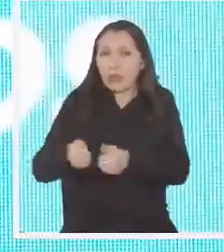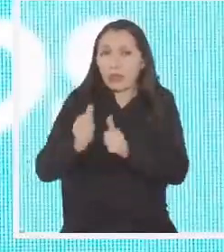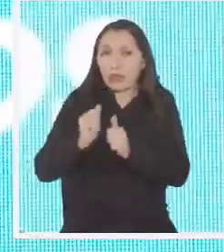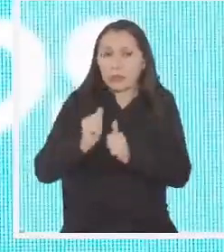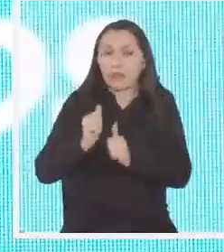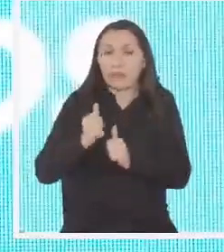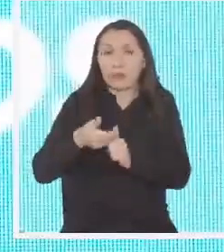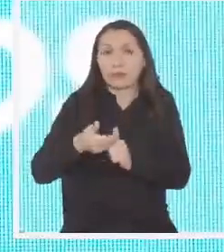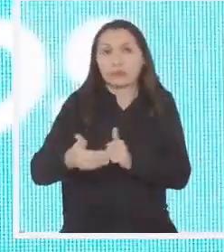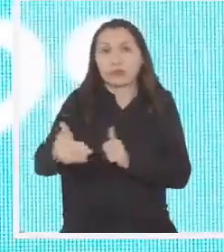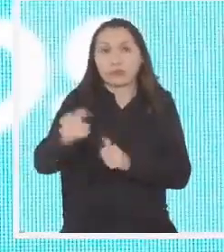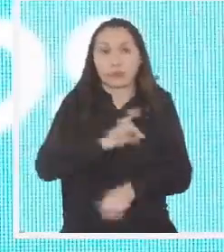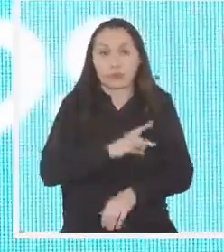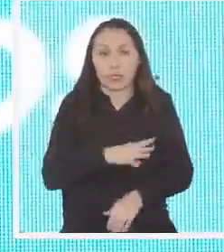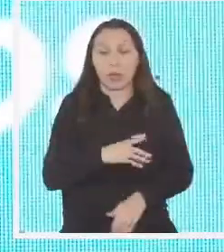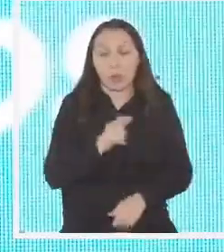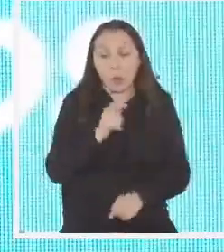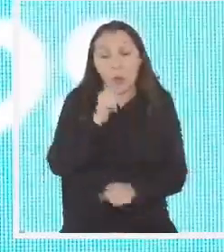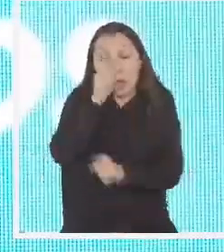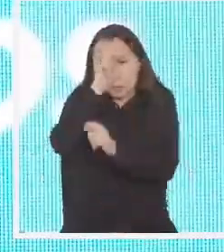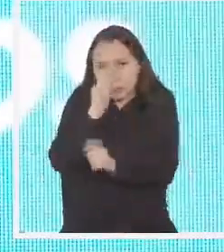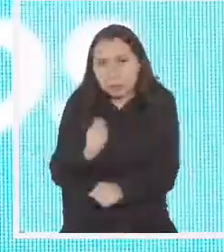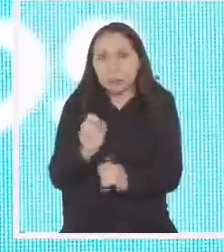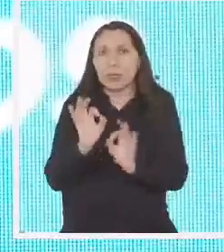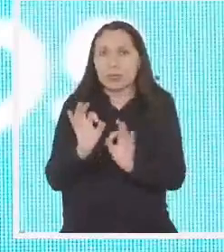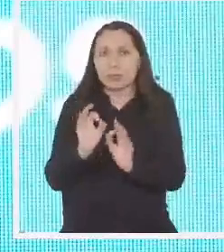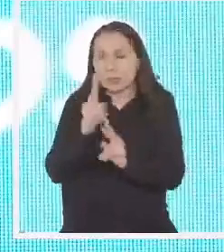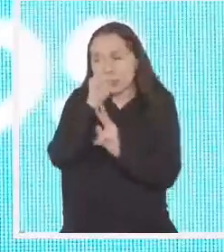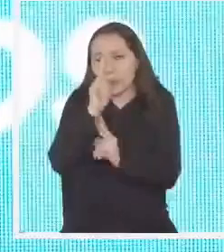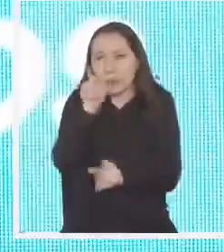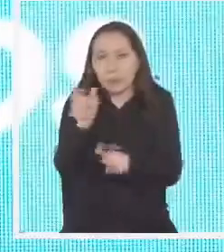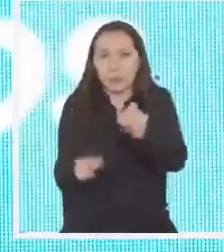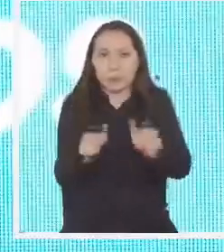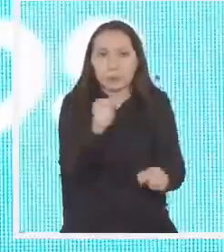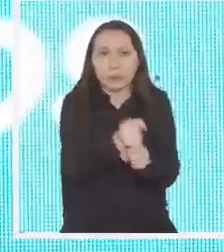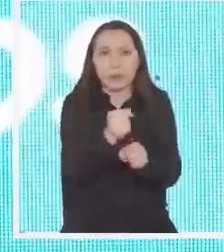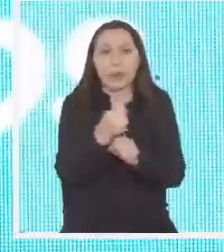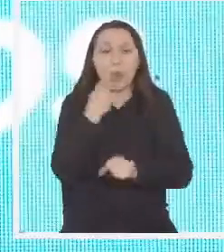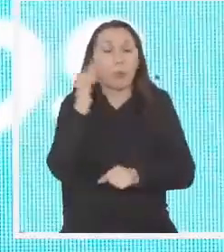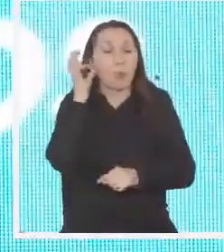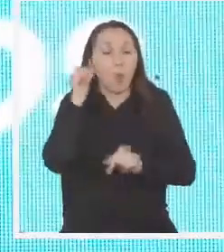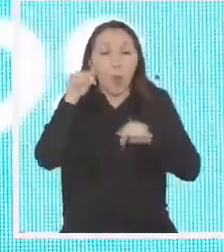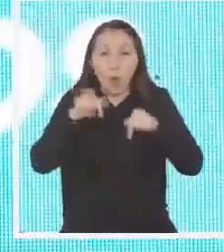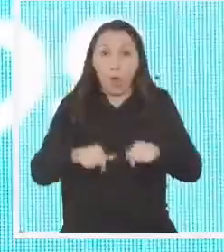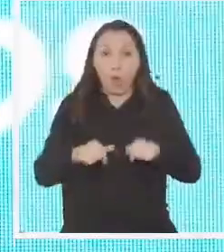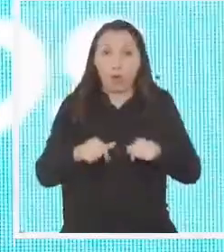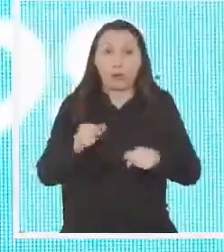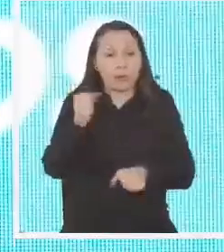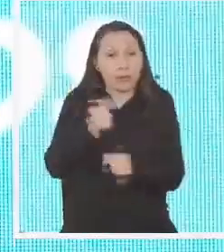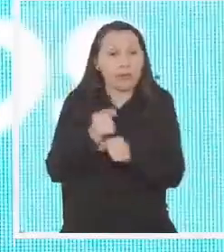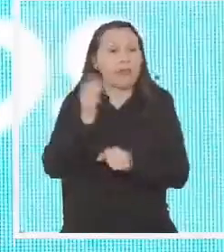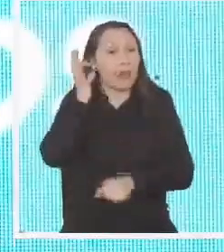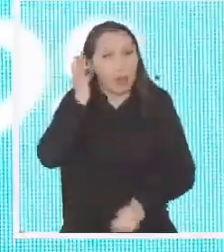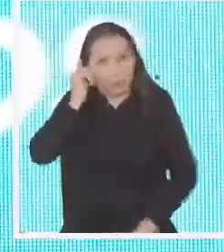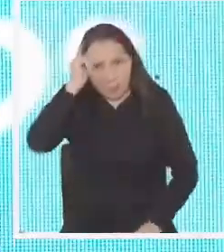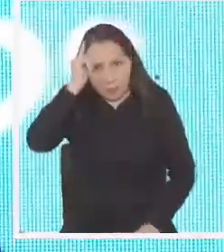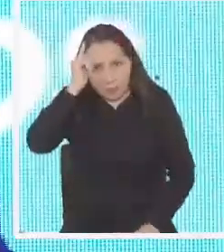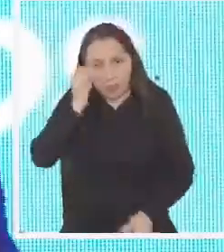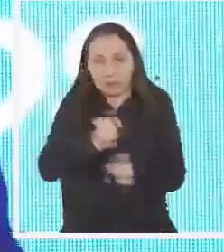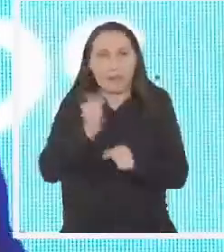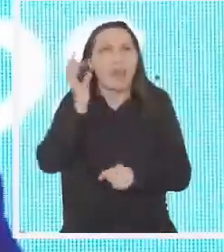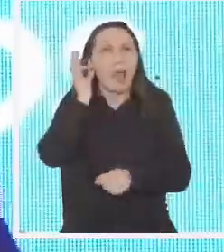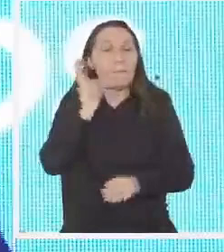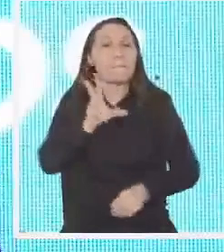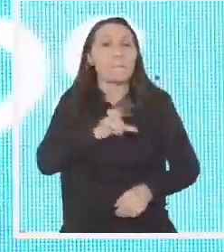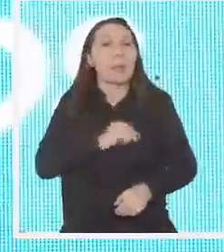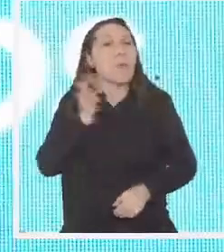desafíos de Chile. Quisiera reconocer especialmente a los trabajadores y trabajadoras que hoy reciben, a las trabajadoras, perdón, que hoy reciben